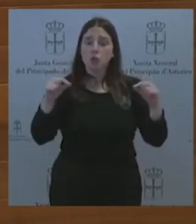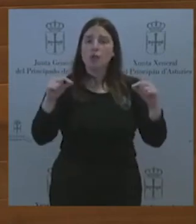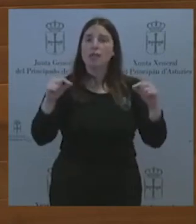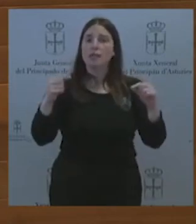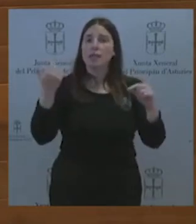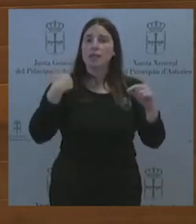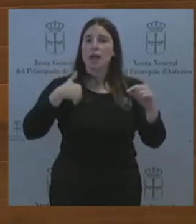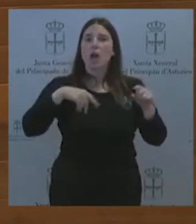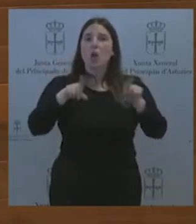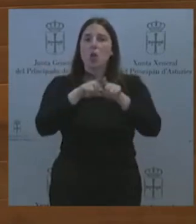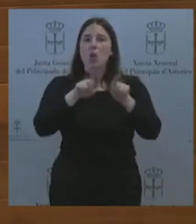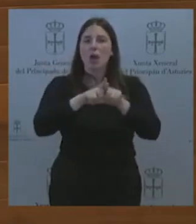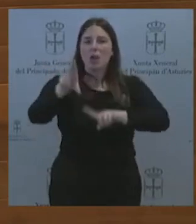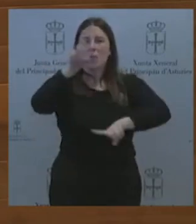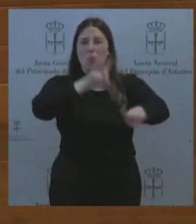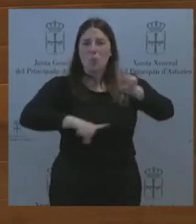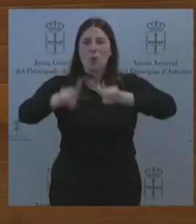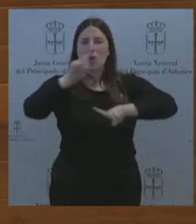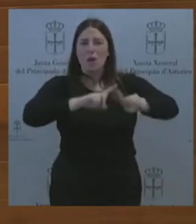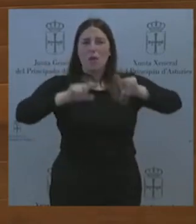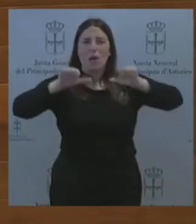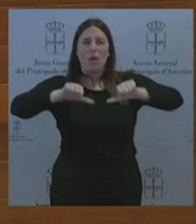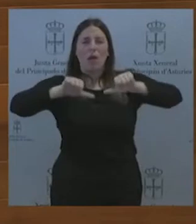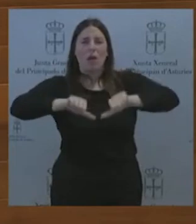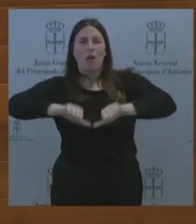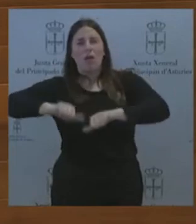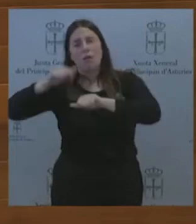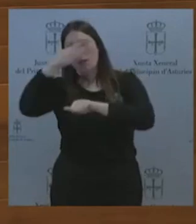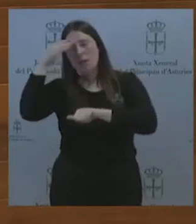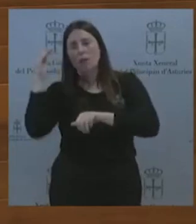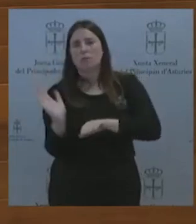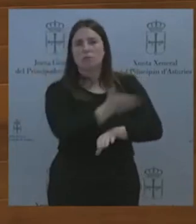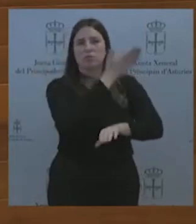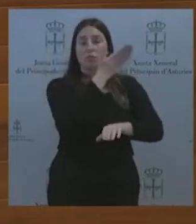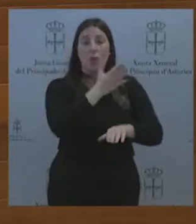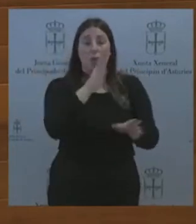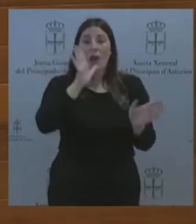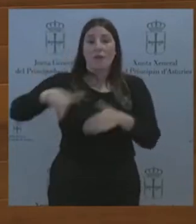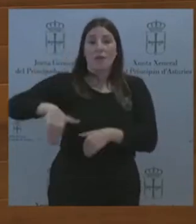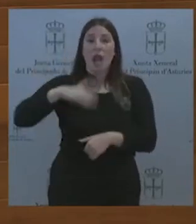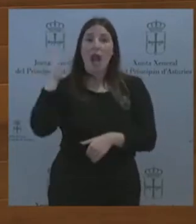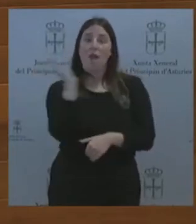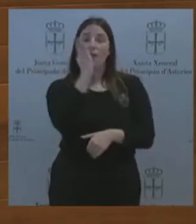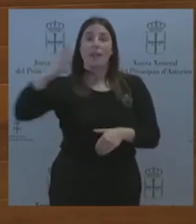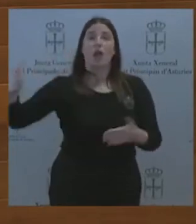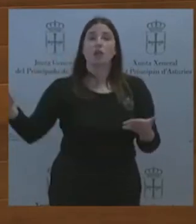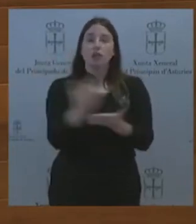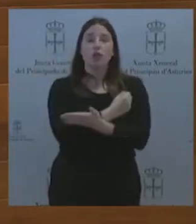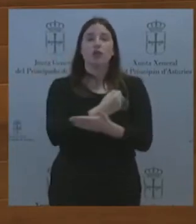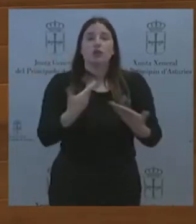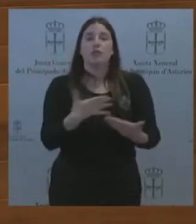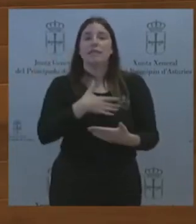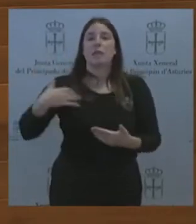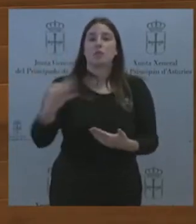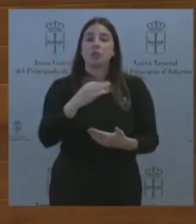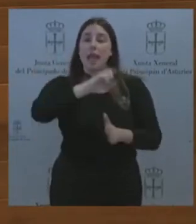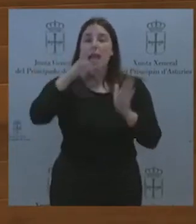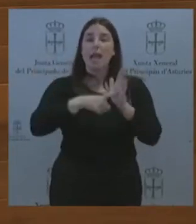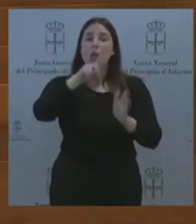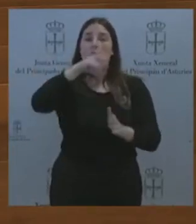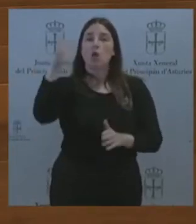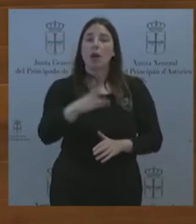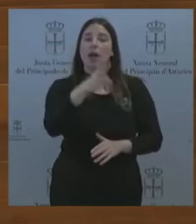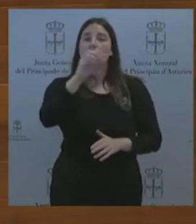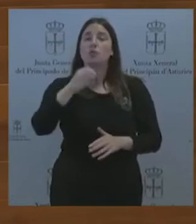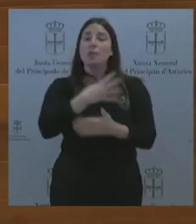desgracias que afectaron a todos en menor o mayor medida, pasa por derogar la Ley 1/2019 para la recuperación de la memoria